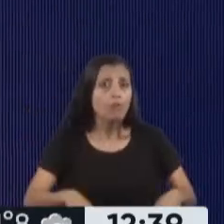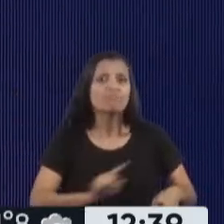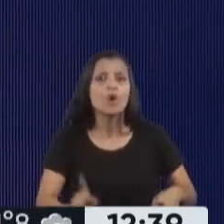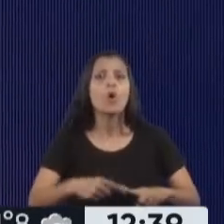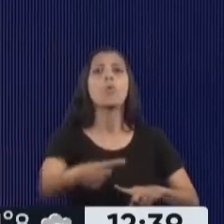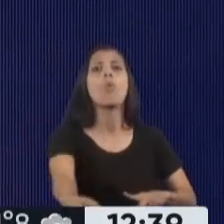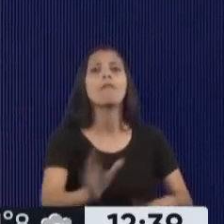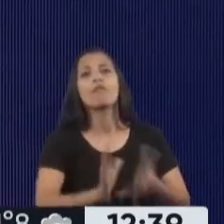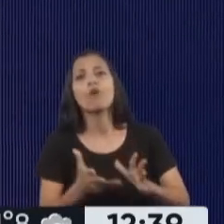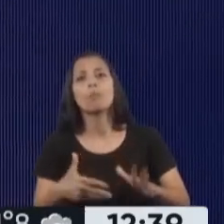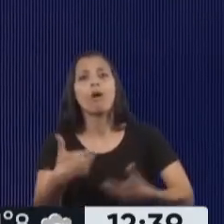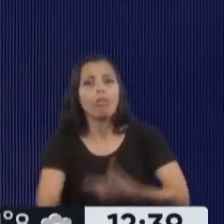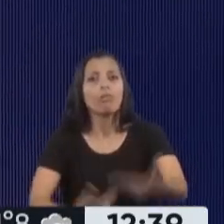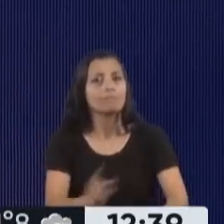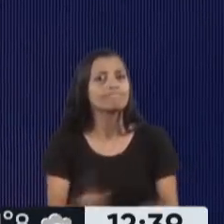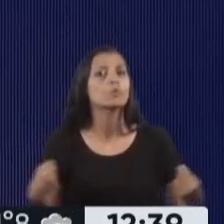¿cuándo?